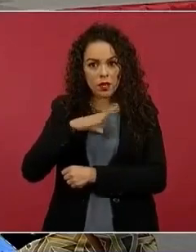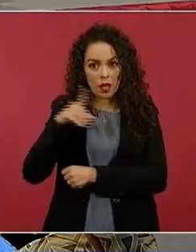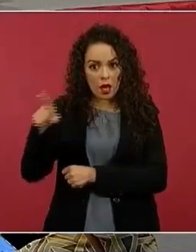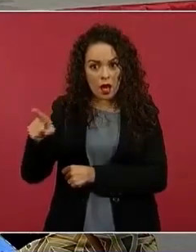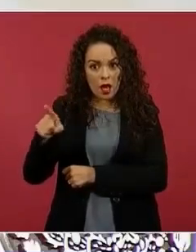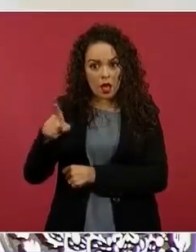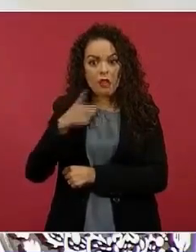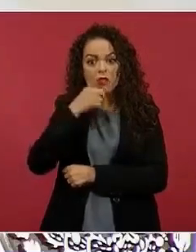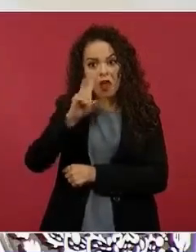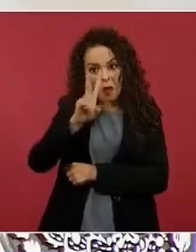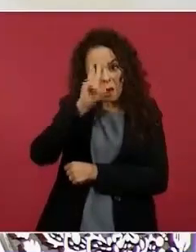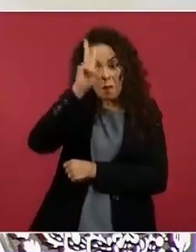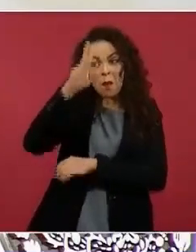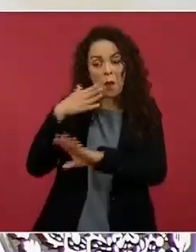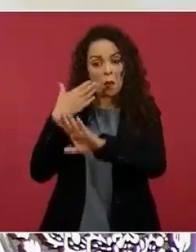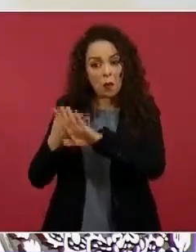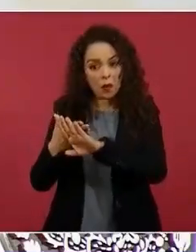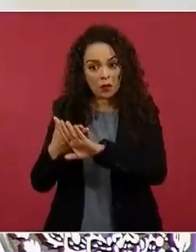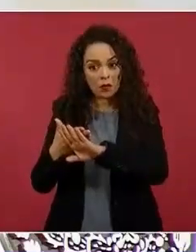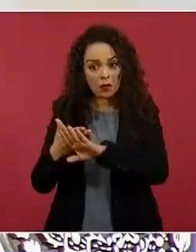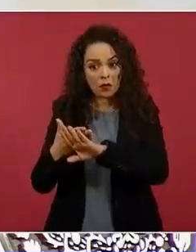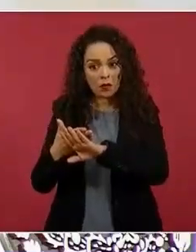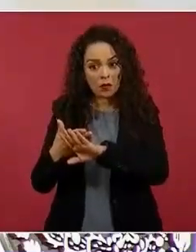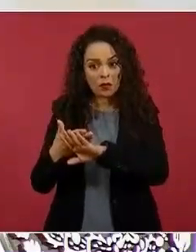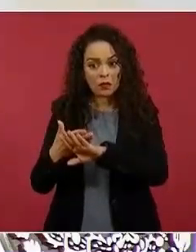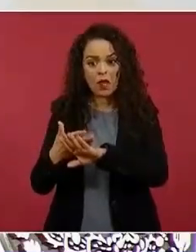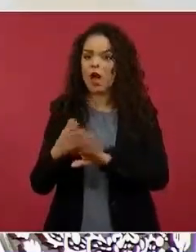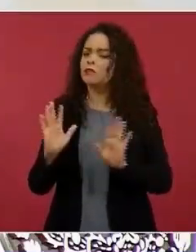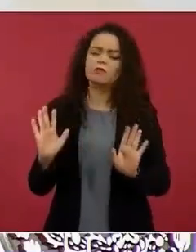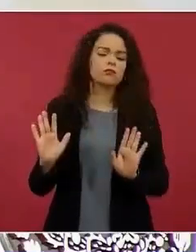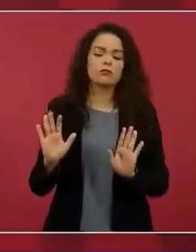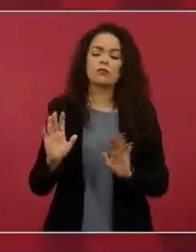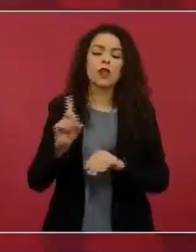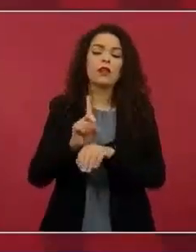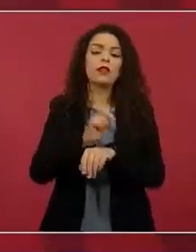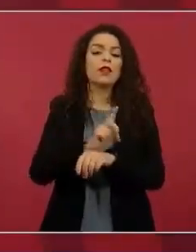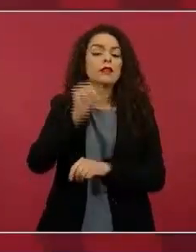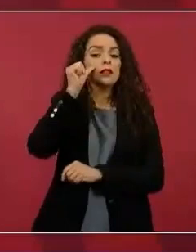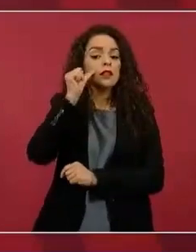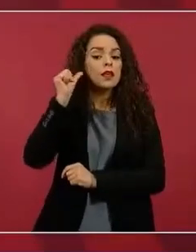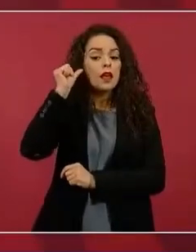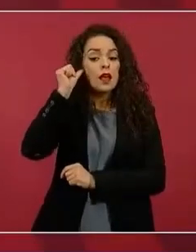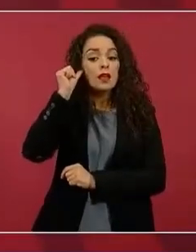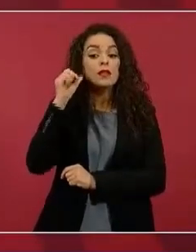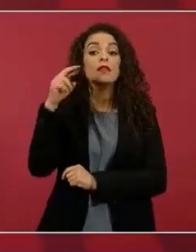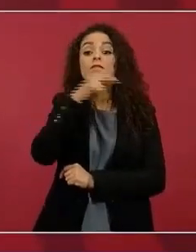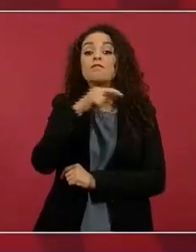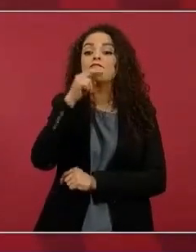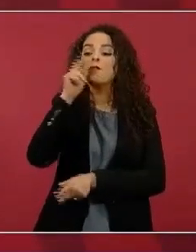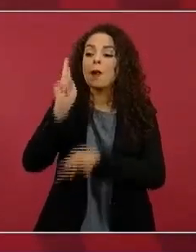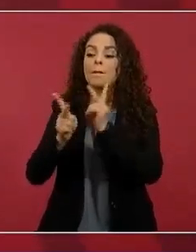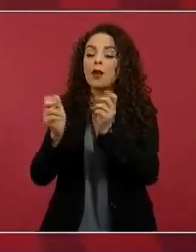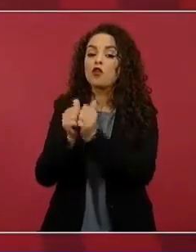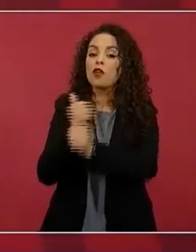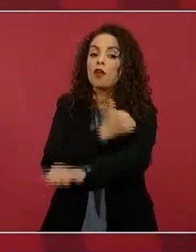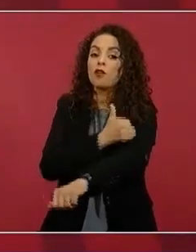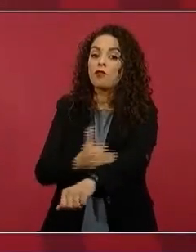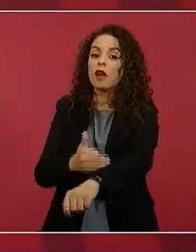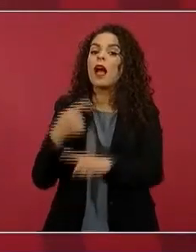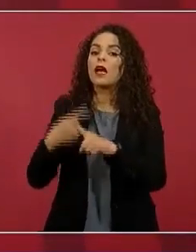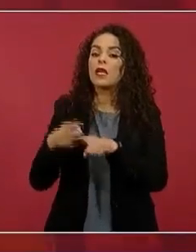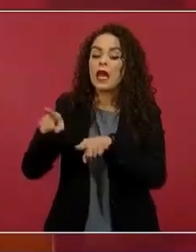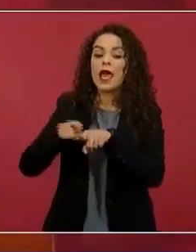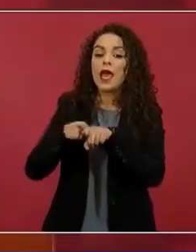es, vamos a aclararlo, desde ayer, inmediatamente se habló con la familia, exactamente con el